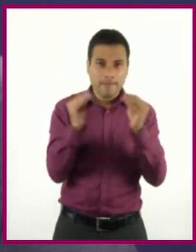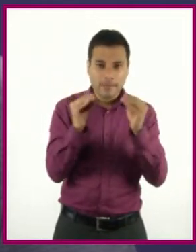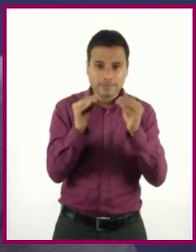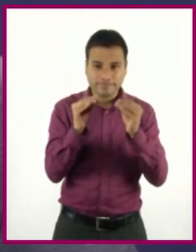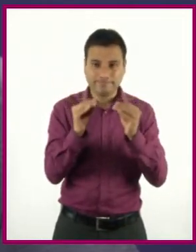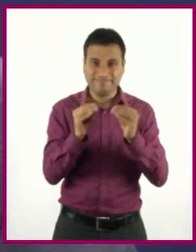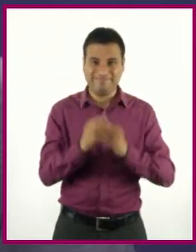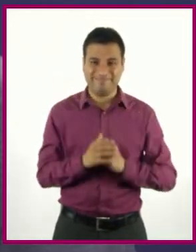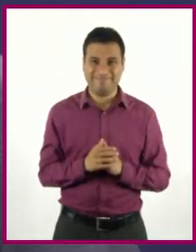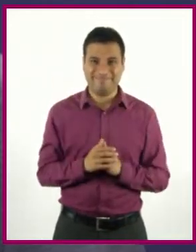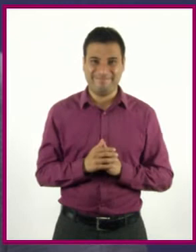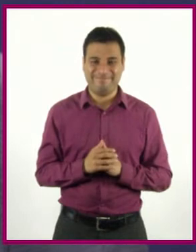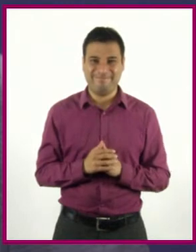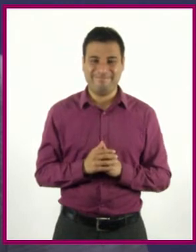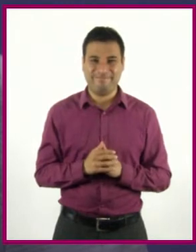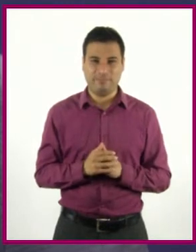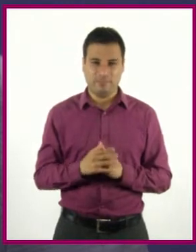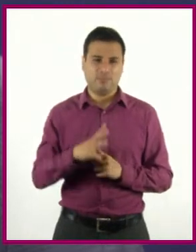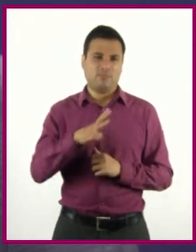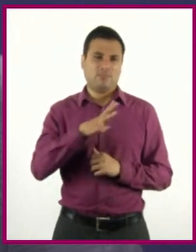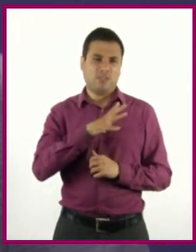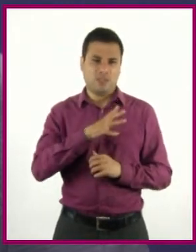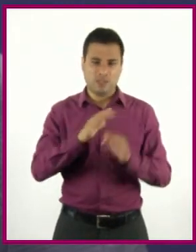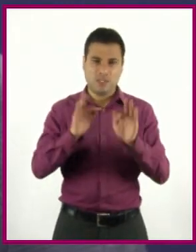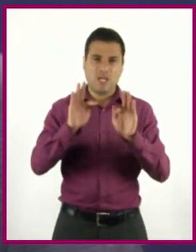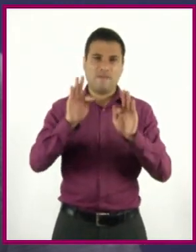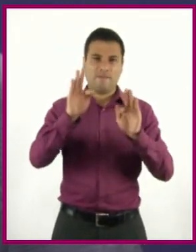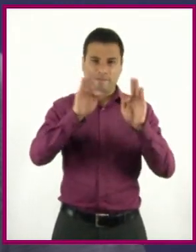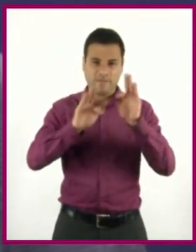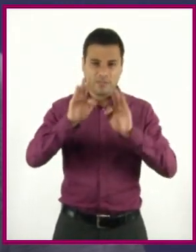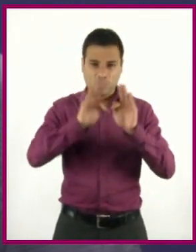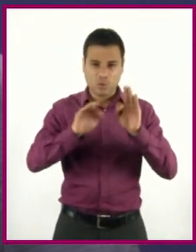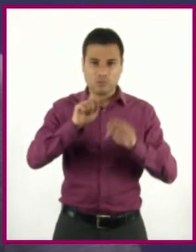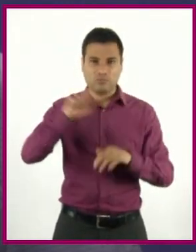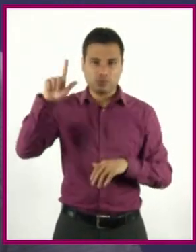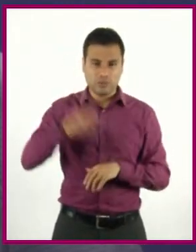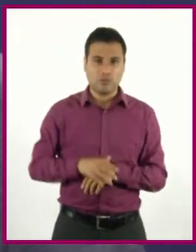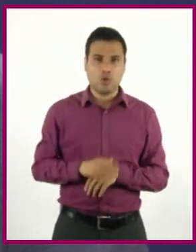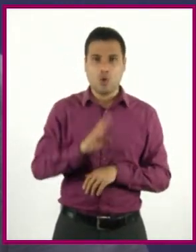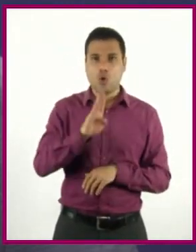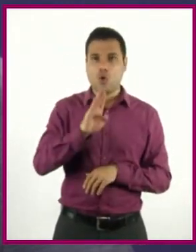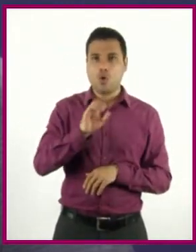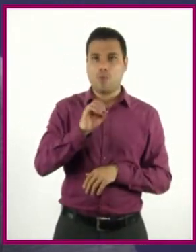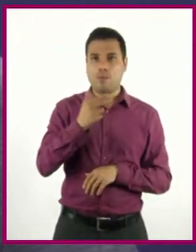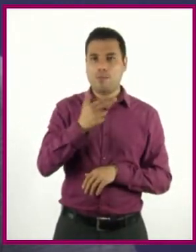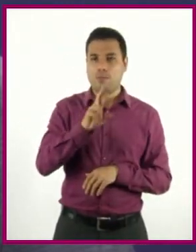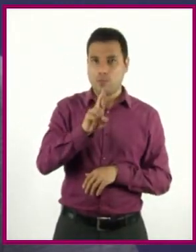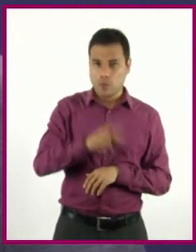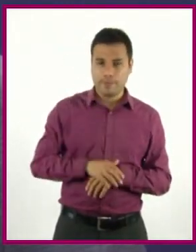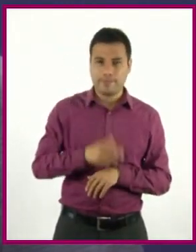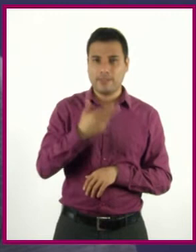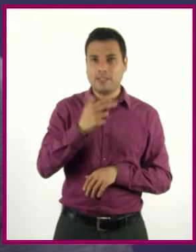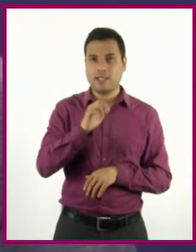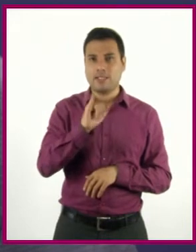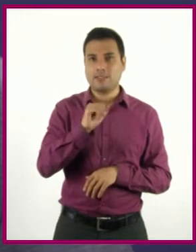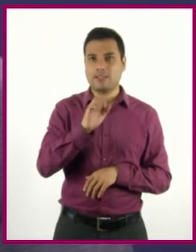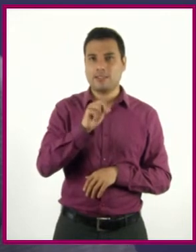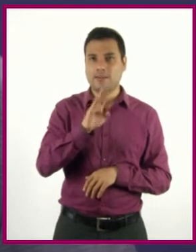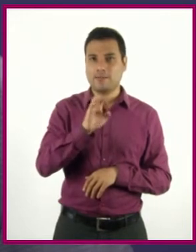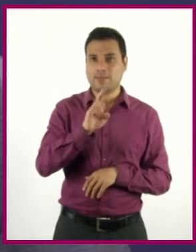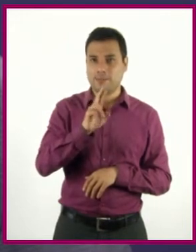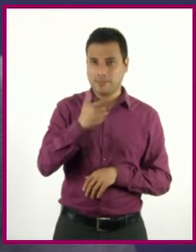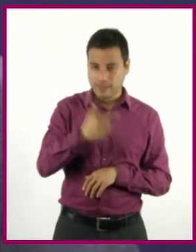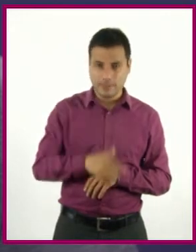los cuales se encontraban destacados físicos de la época, como Niels Bohr, Werner Heisenberg e incluso Albert